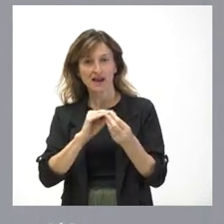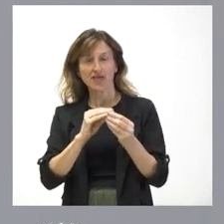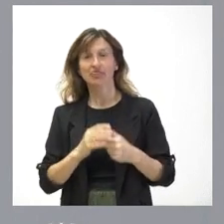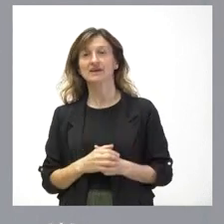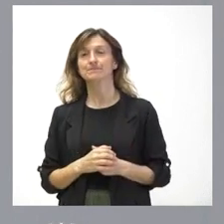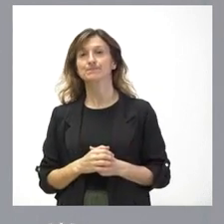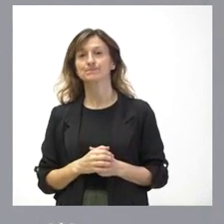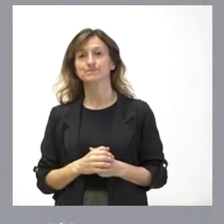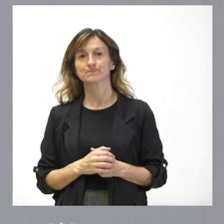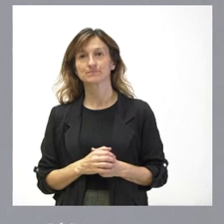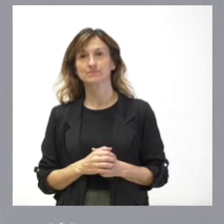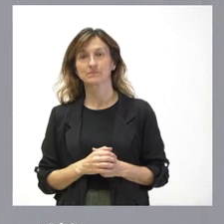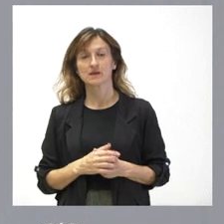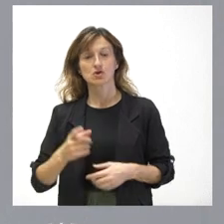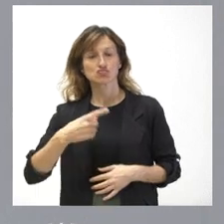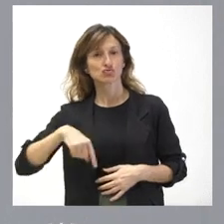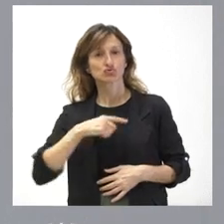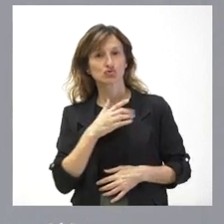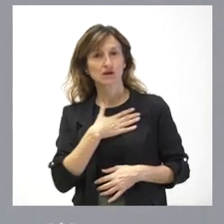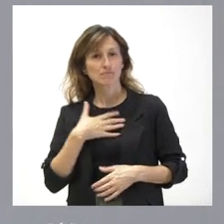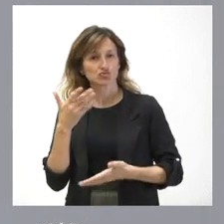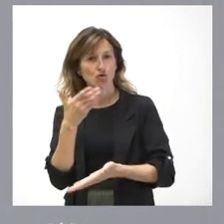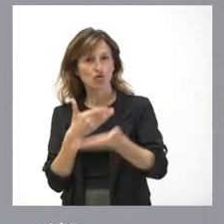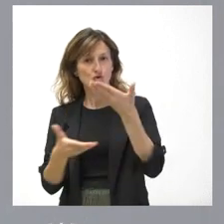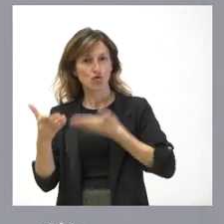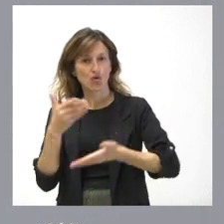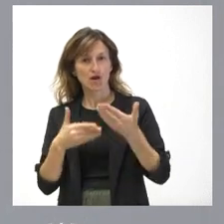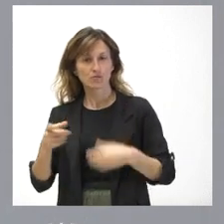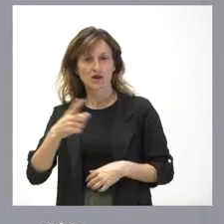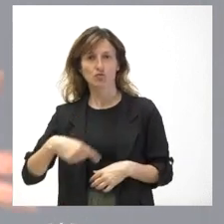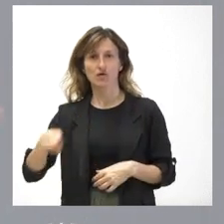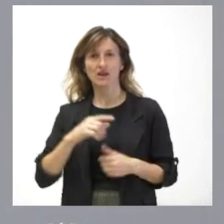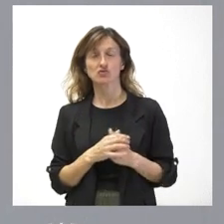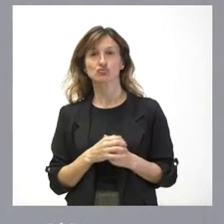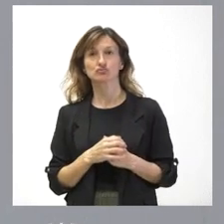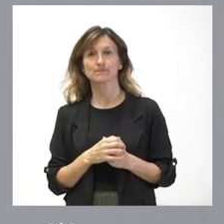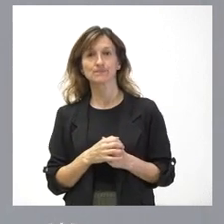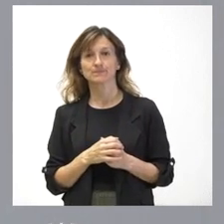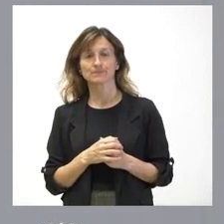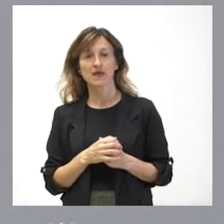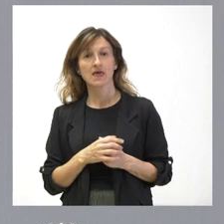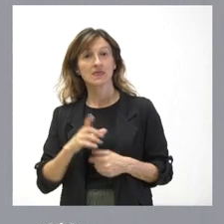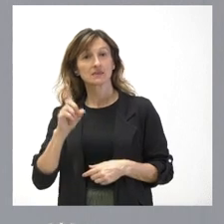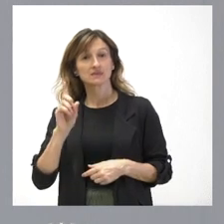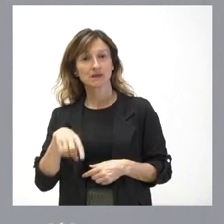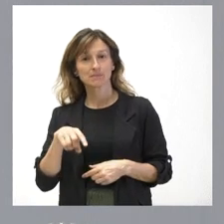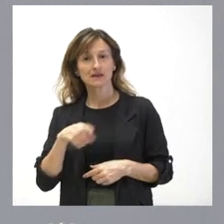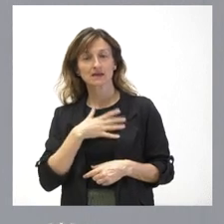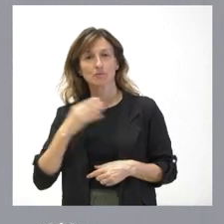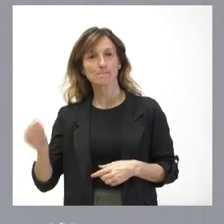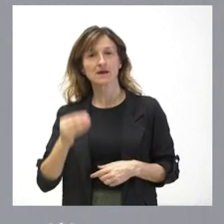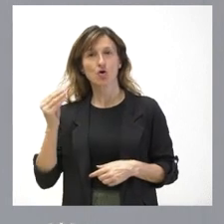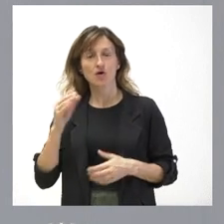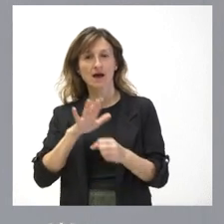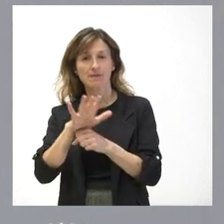nosotros tenemos la firme voluntad de colaborar con ellos de liderar también esa mejora del